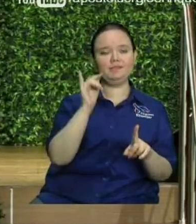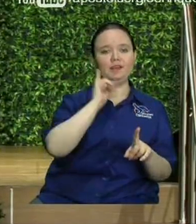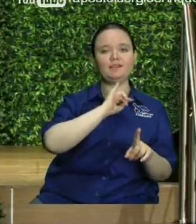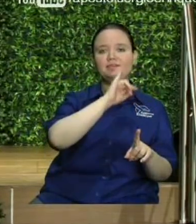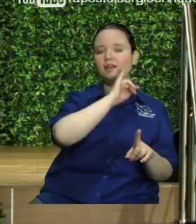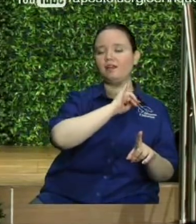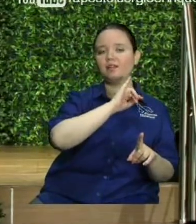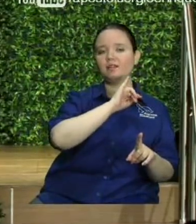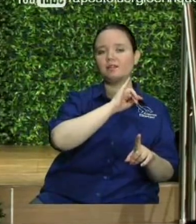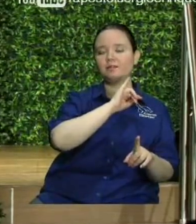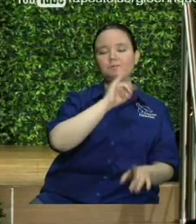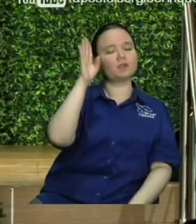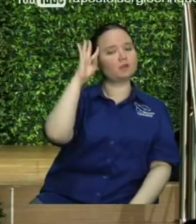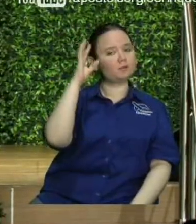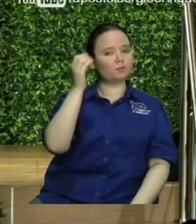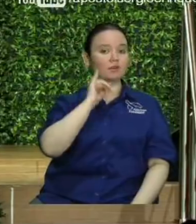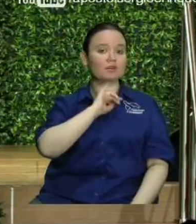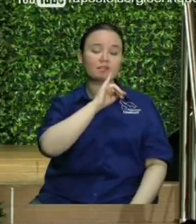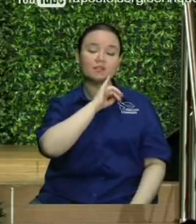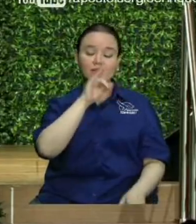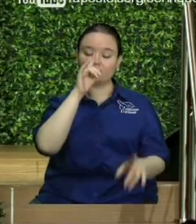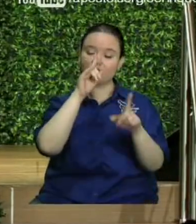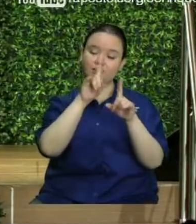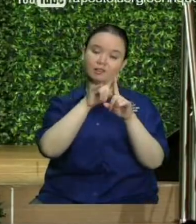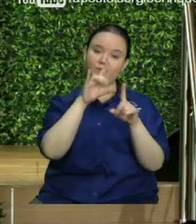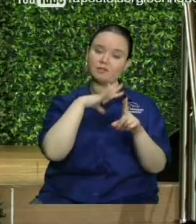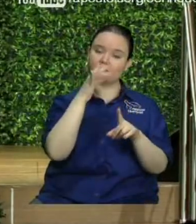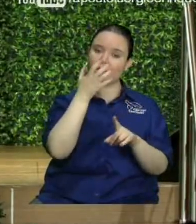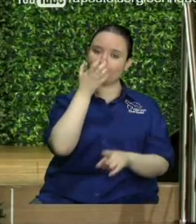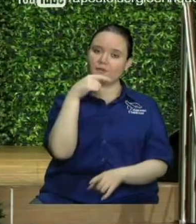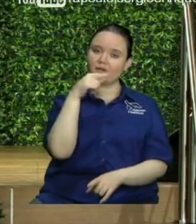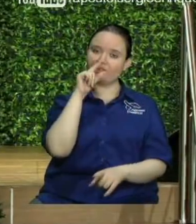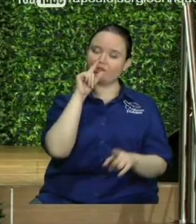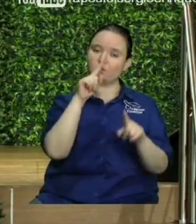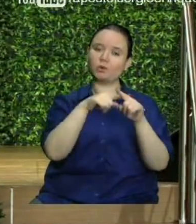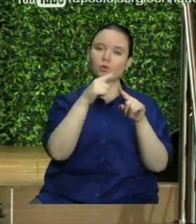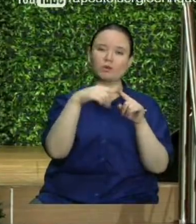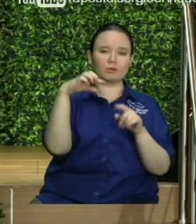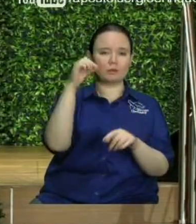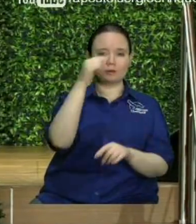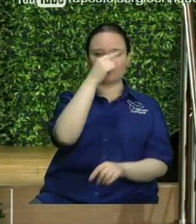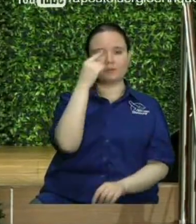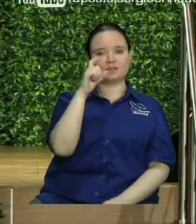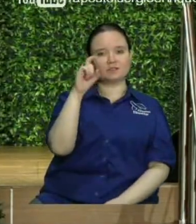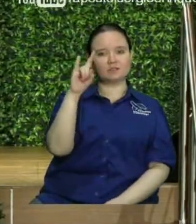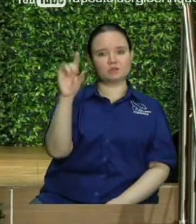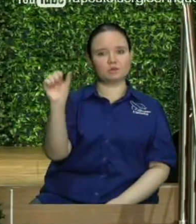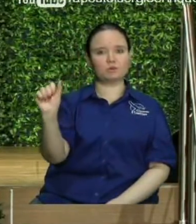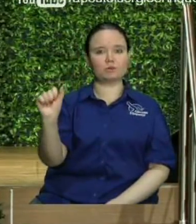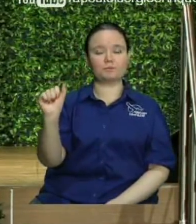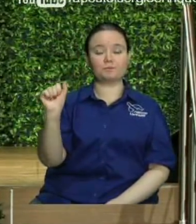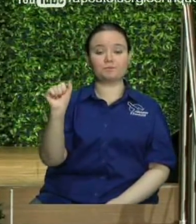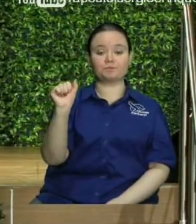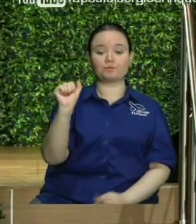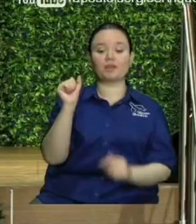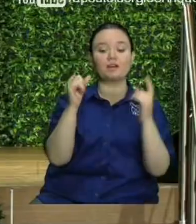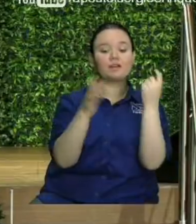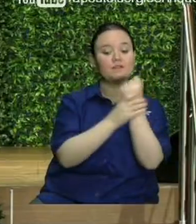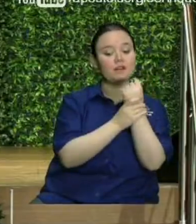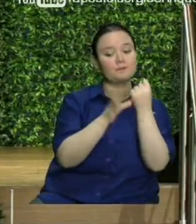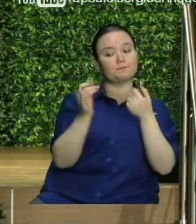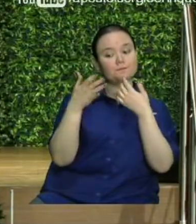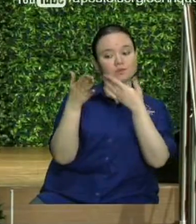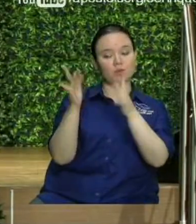Israel, porque Israel tomaba también pan y vino en la Pascua. Fue el que diezmó, Abraham